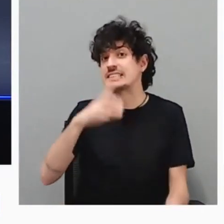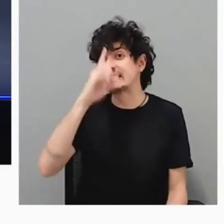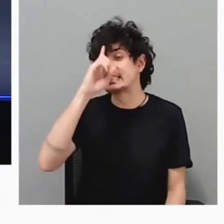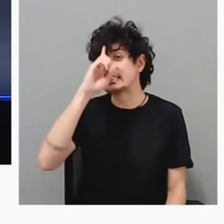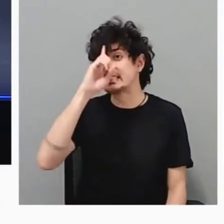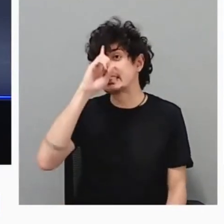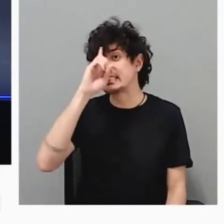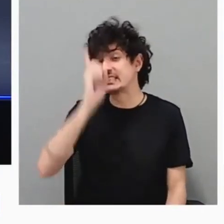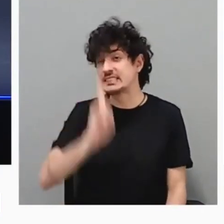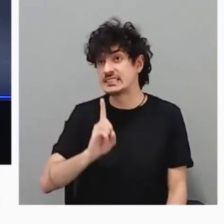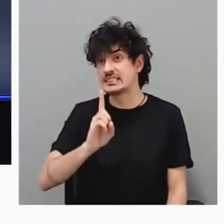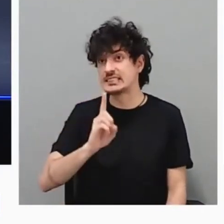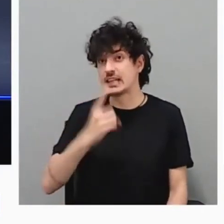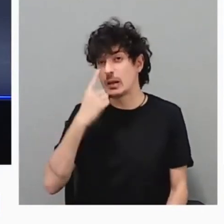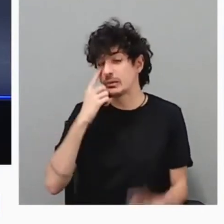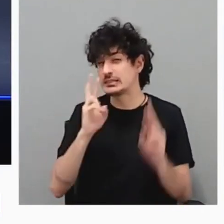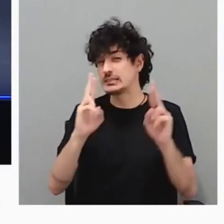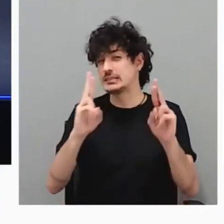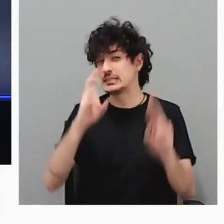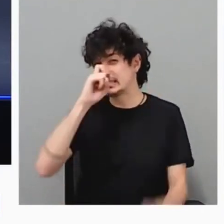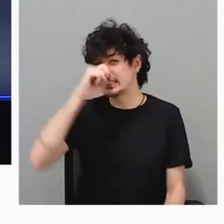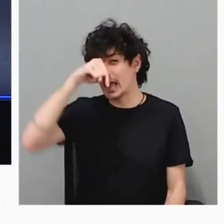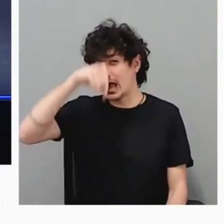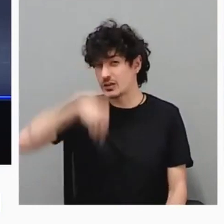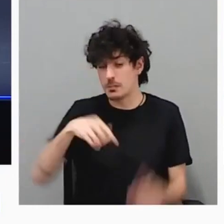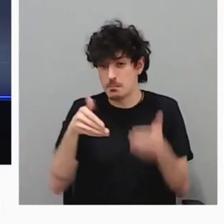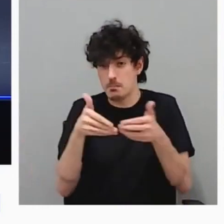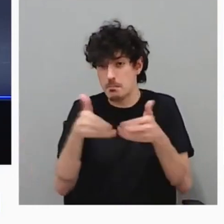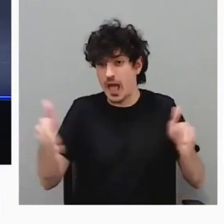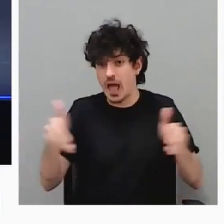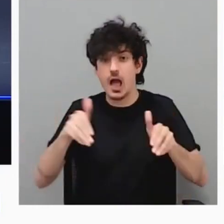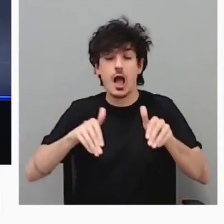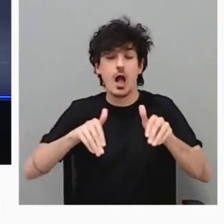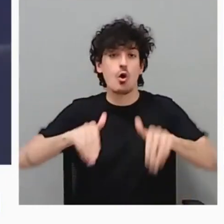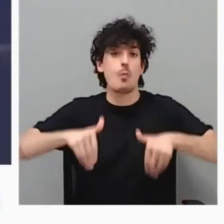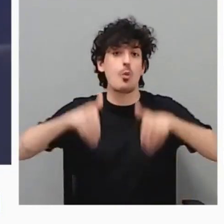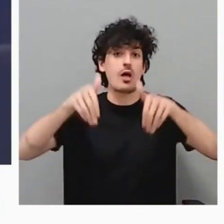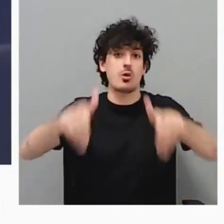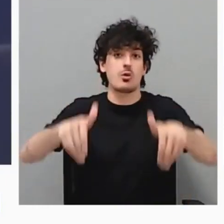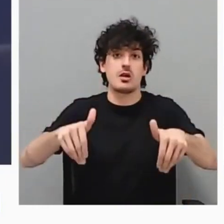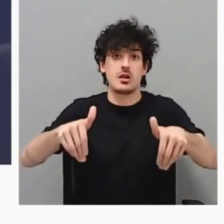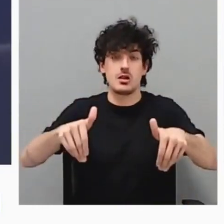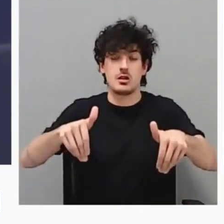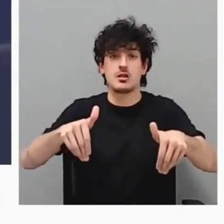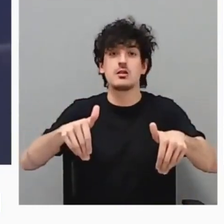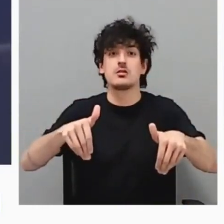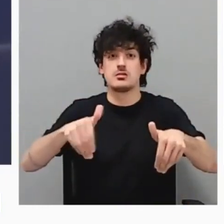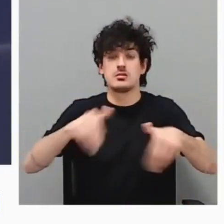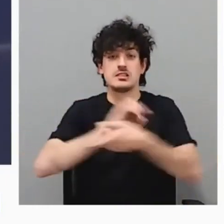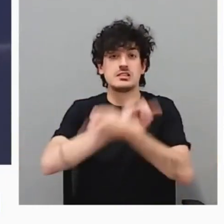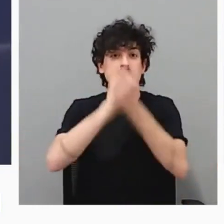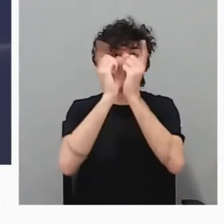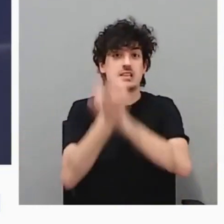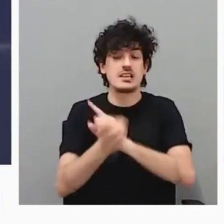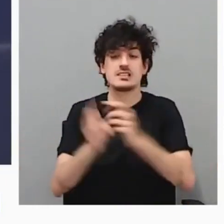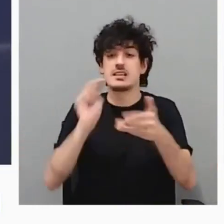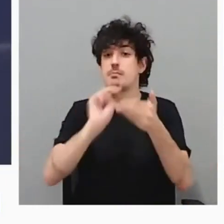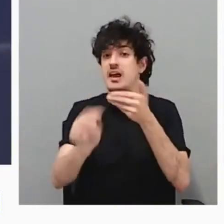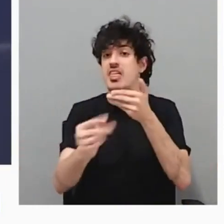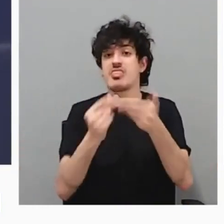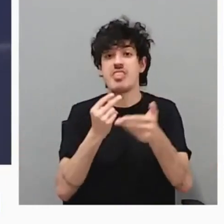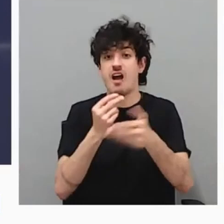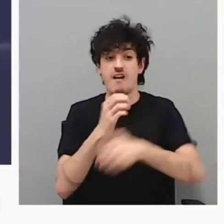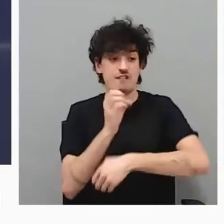si Dios quiere, este año. Gracias, obviamente, por el interés. El tema de blockchain, transparencia, destino de los fondos, es algo que nos